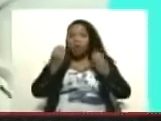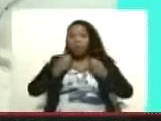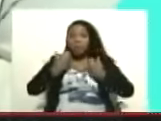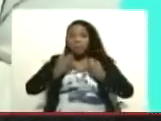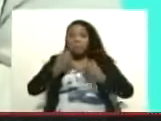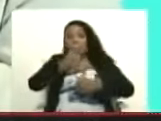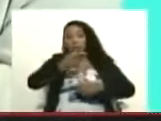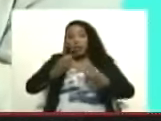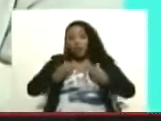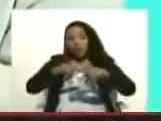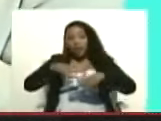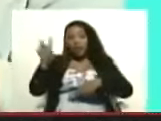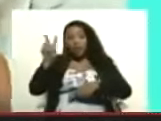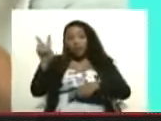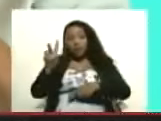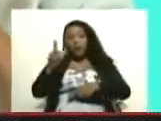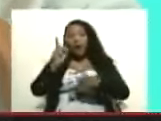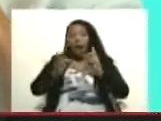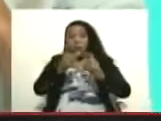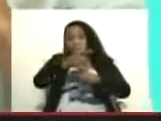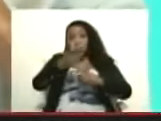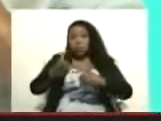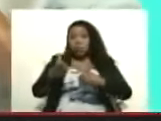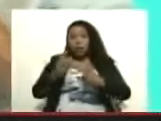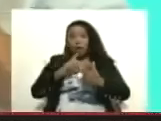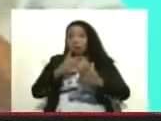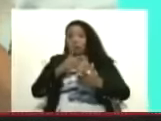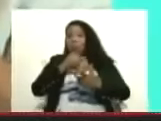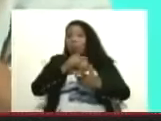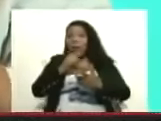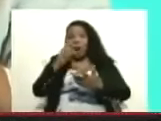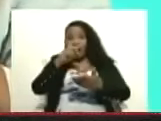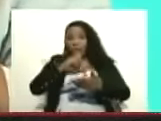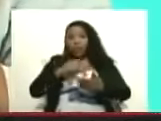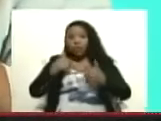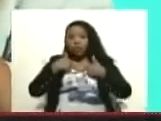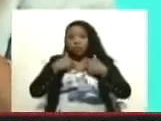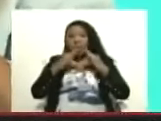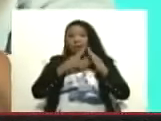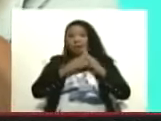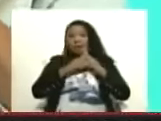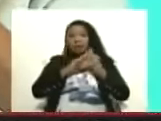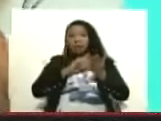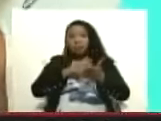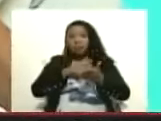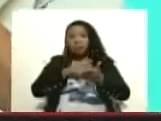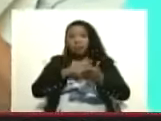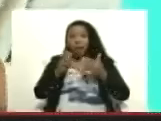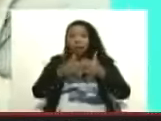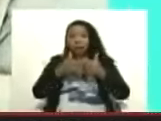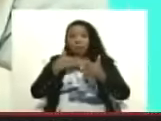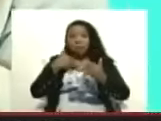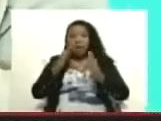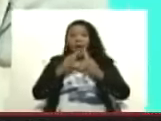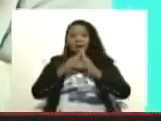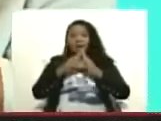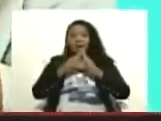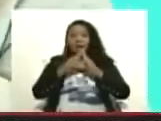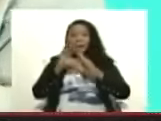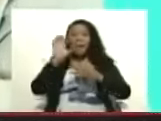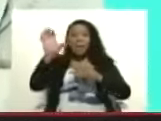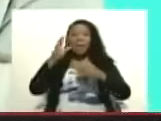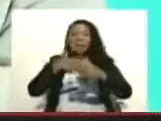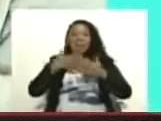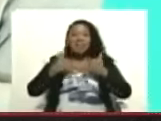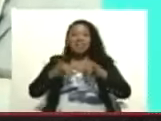generaciones que todavía no tienen edad para votar cuando llegaba de votar que pasé por mi casa antes de venir al comando en la puerta de mi casa estaba un mapa hecho por mis hijos